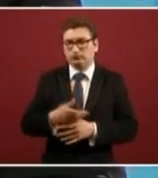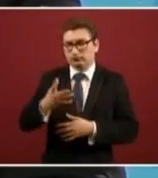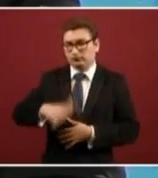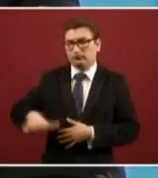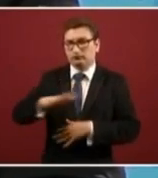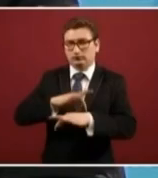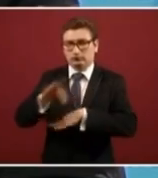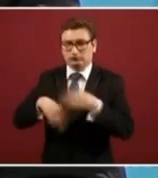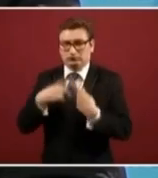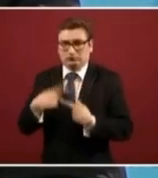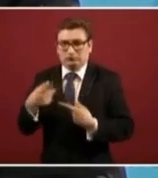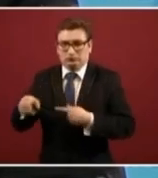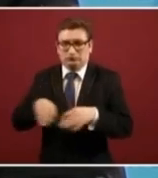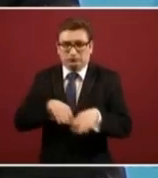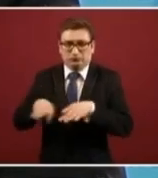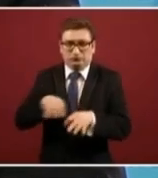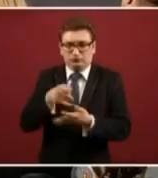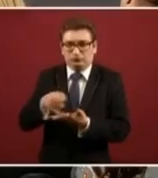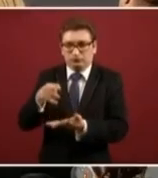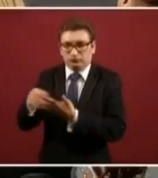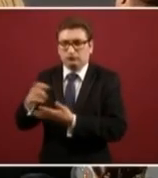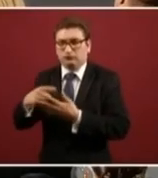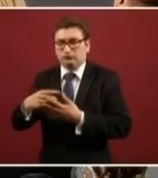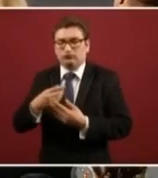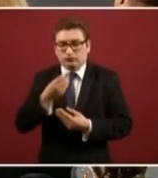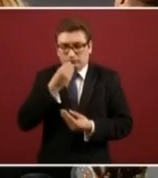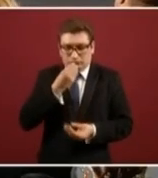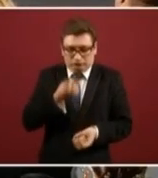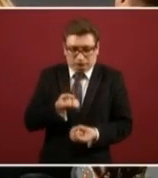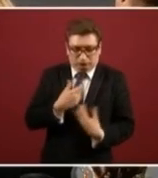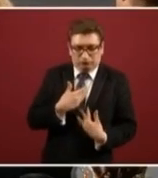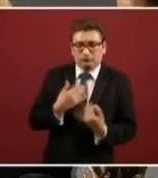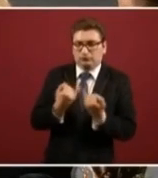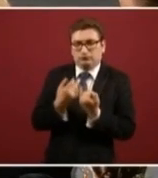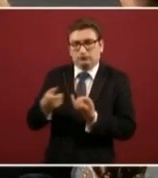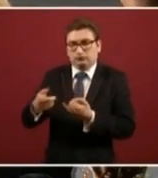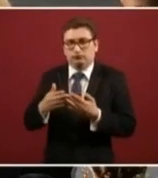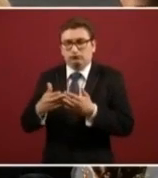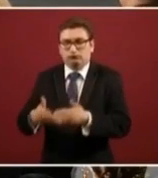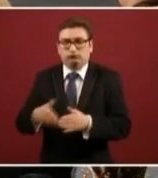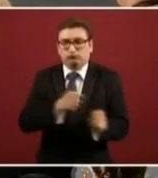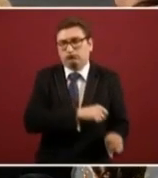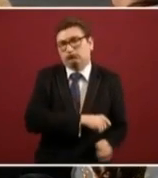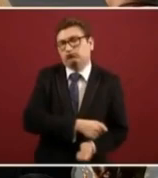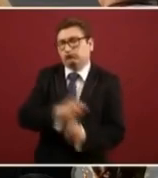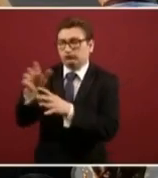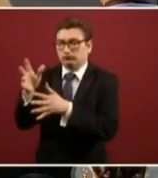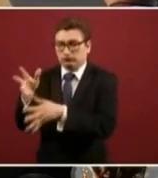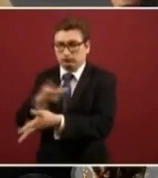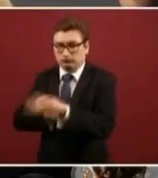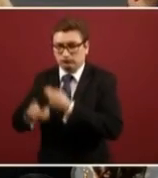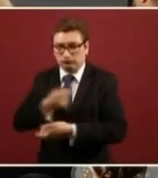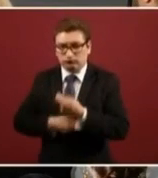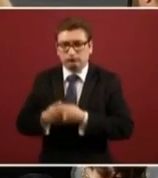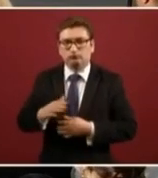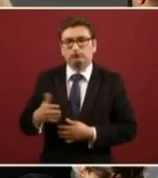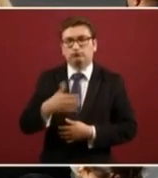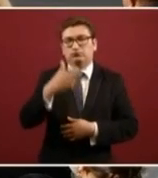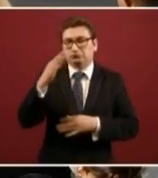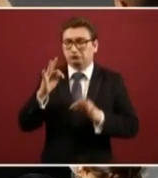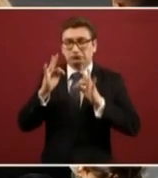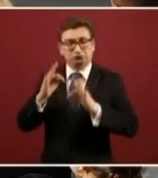nos ayudan a alimentarnos y el sector pesquero es uno que califica al 100%, porque podríamos decir que en términos generales tenemos una pesca